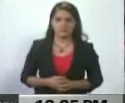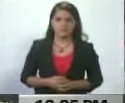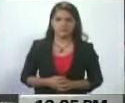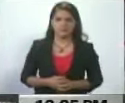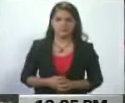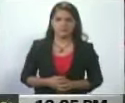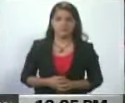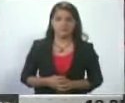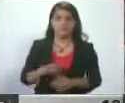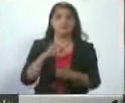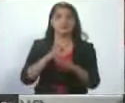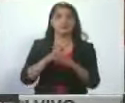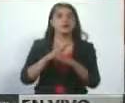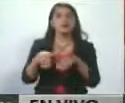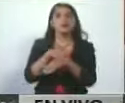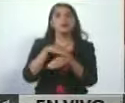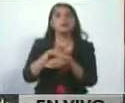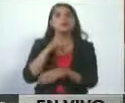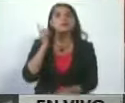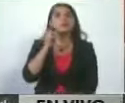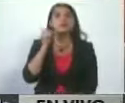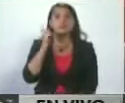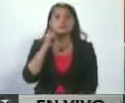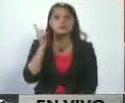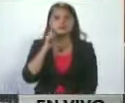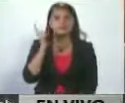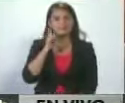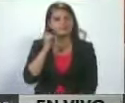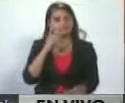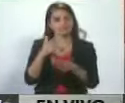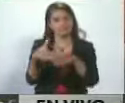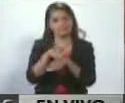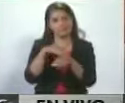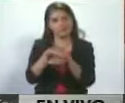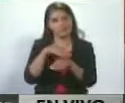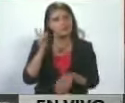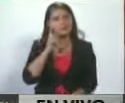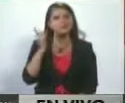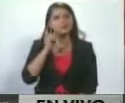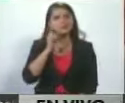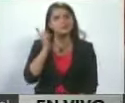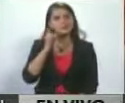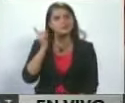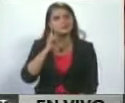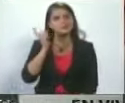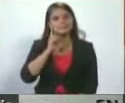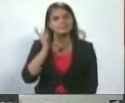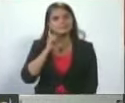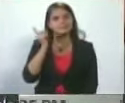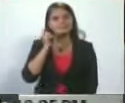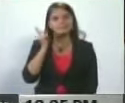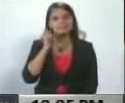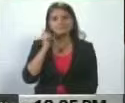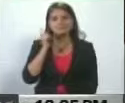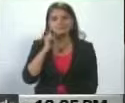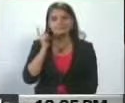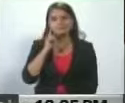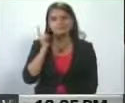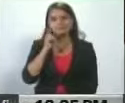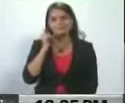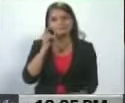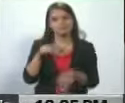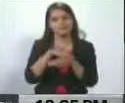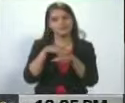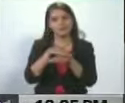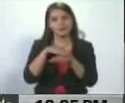Luis Yoyote, alcalde de Tinaquillo, a mis compañeros diputados, jóvenes, Jorge, Nosliu,